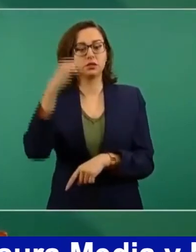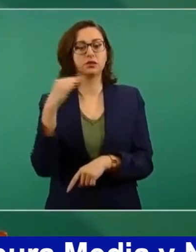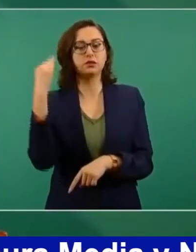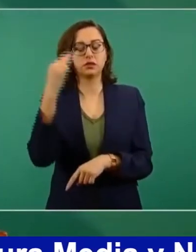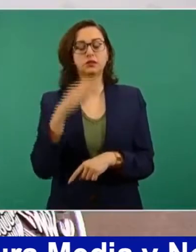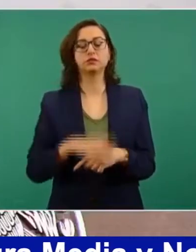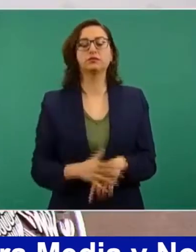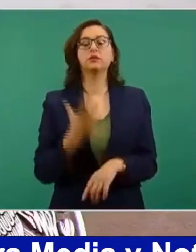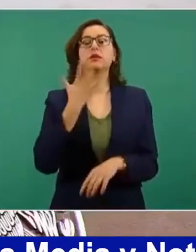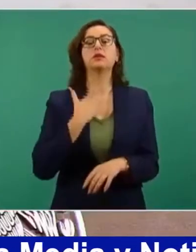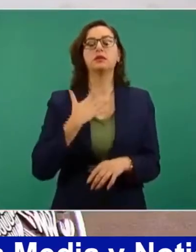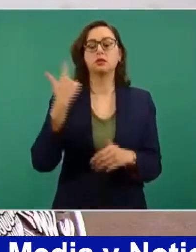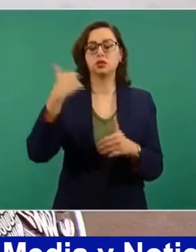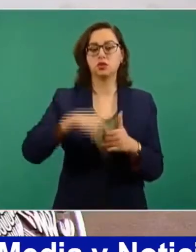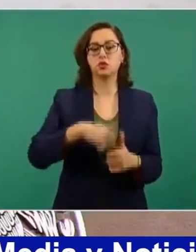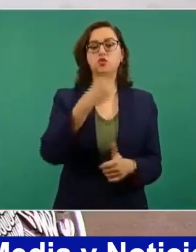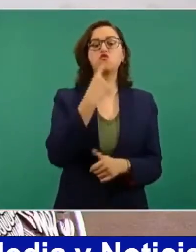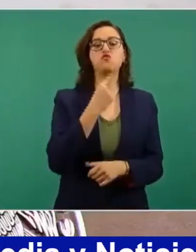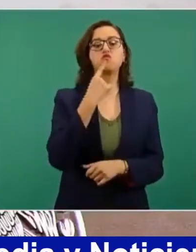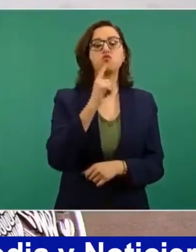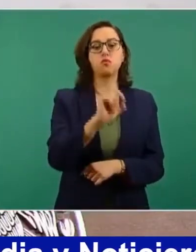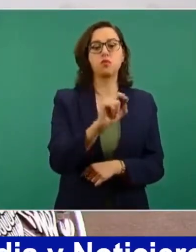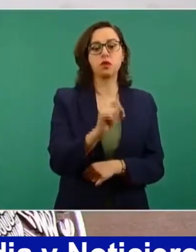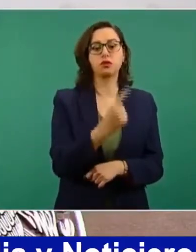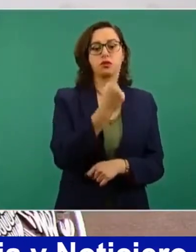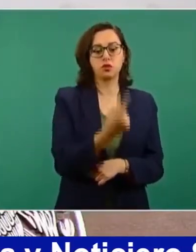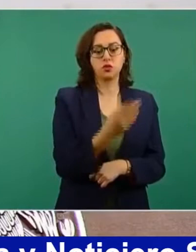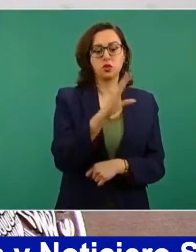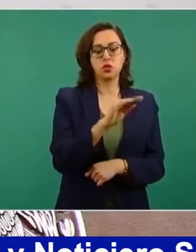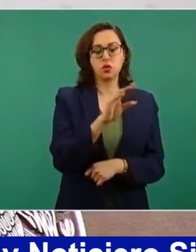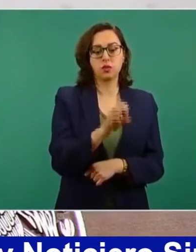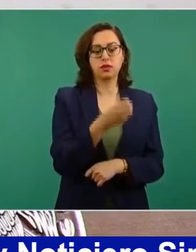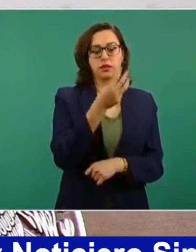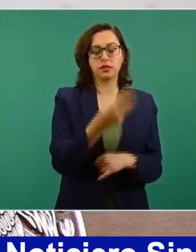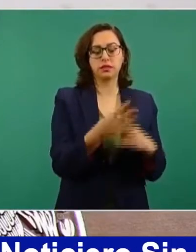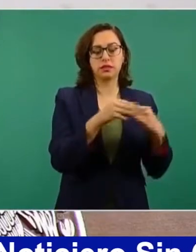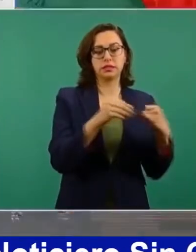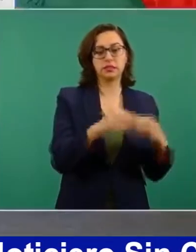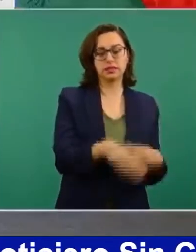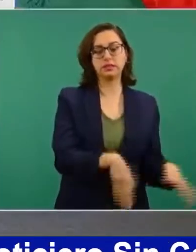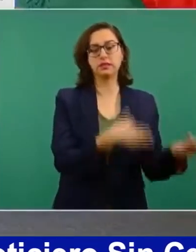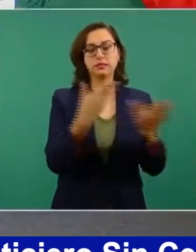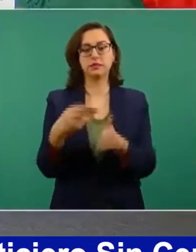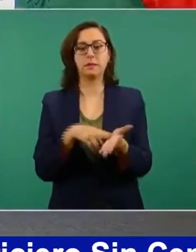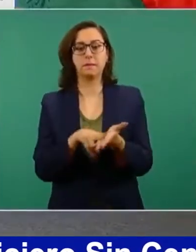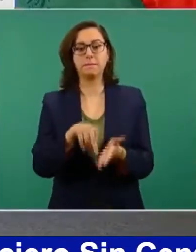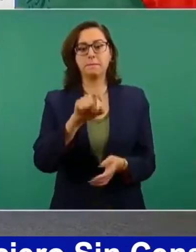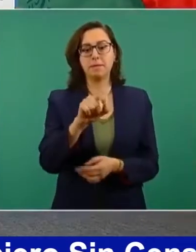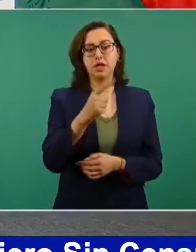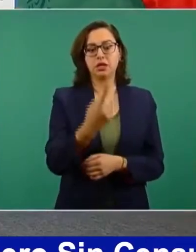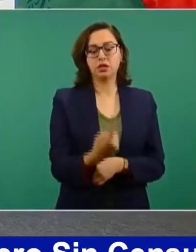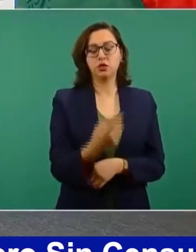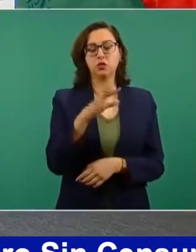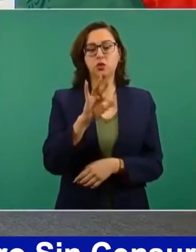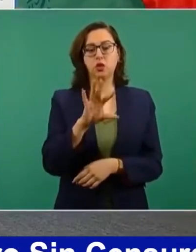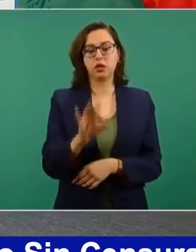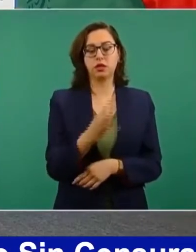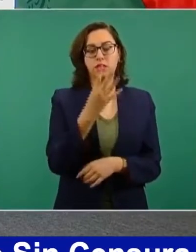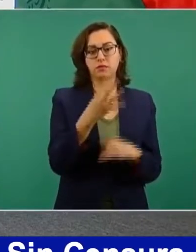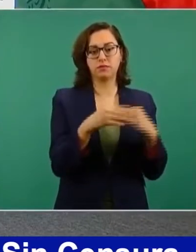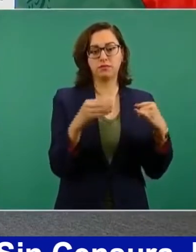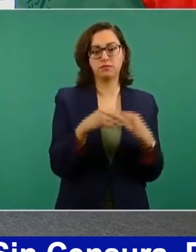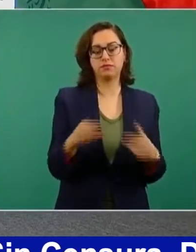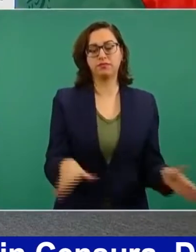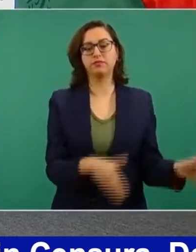de la gasolina premium en 21 pesos con 93 centavos, el diésel en 21 pesos con 44 centavos y